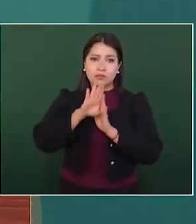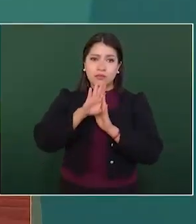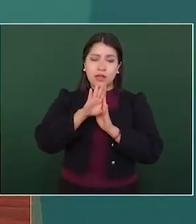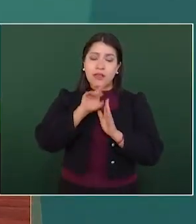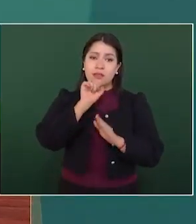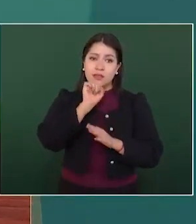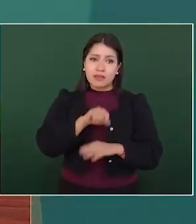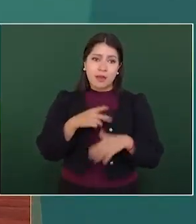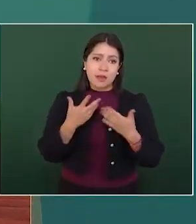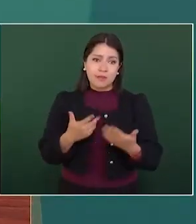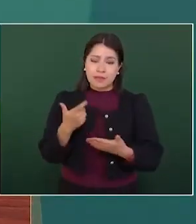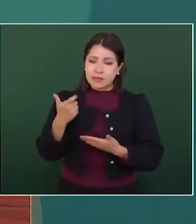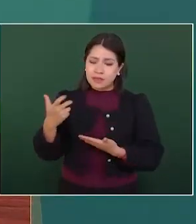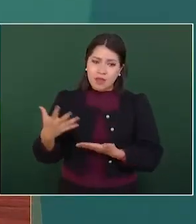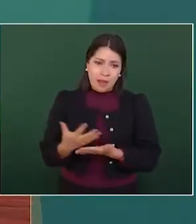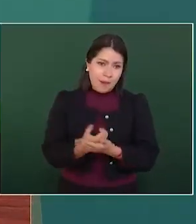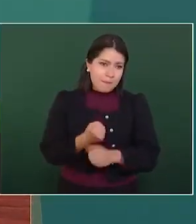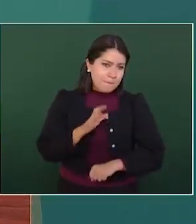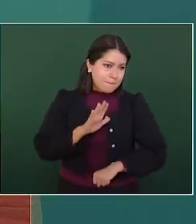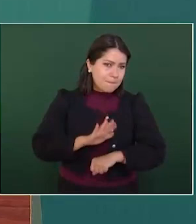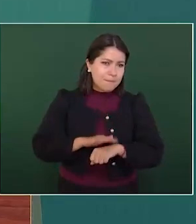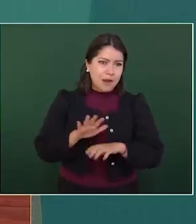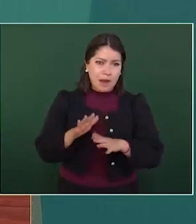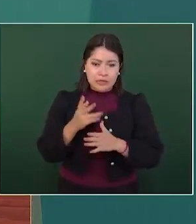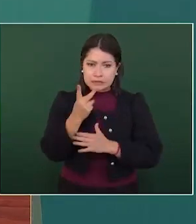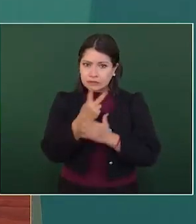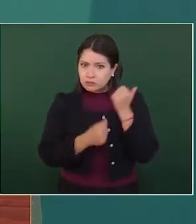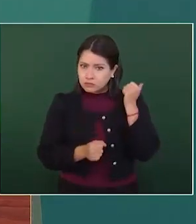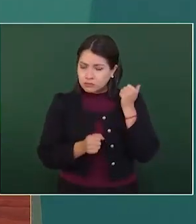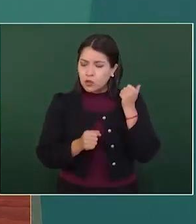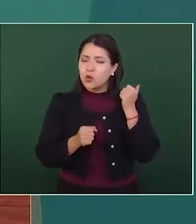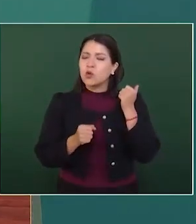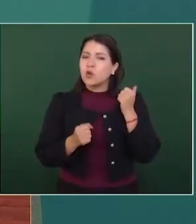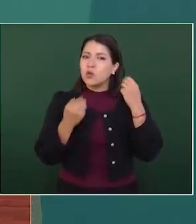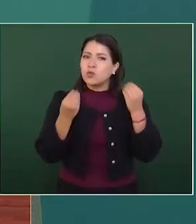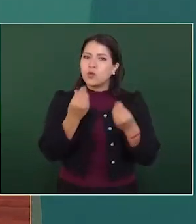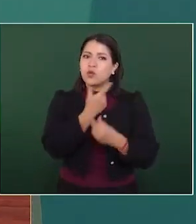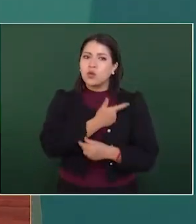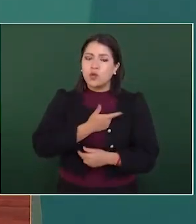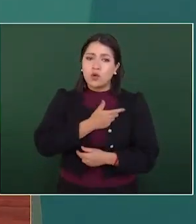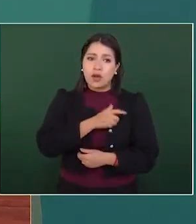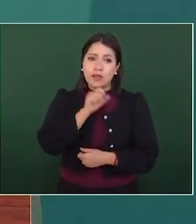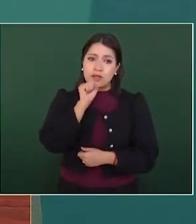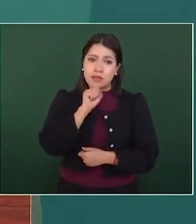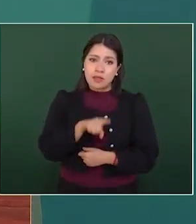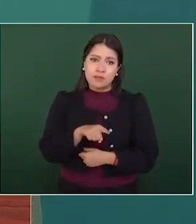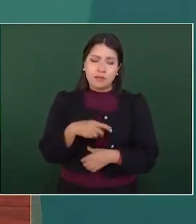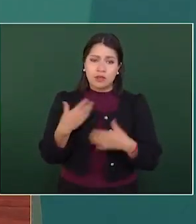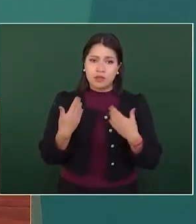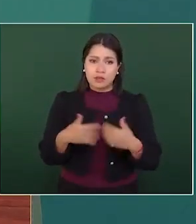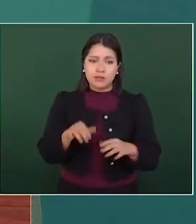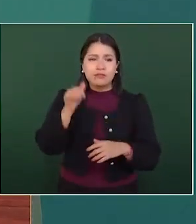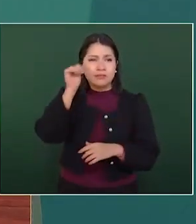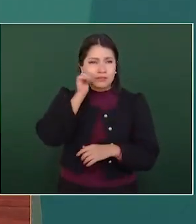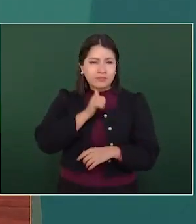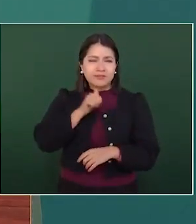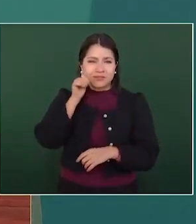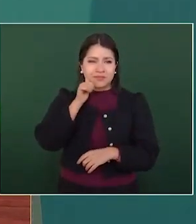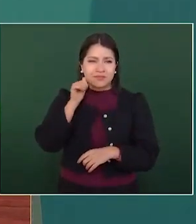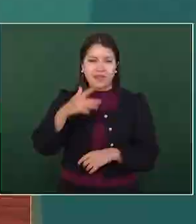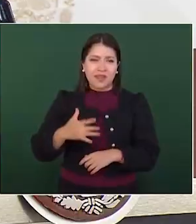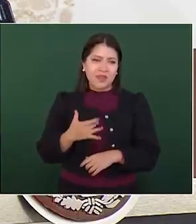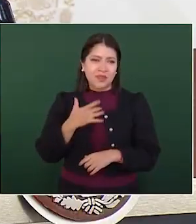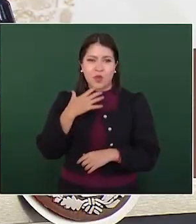han duplicado sus ingresos, lo cual nos da mucho gusto. Y particularmente, pues siempre ha sido una